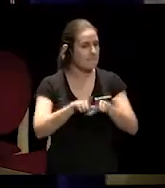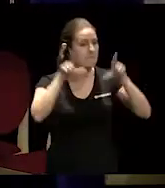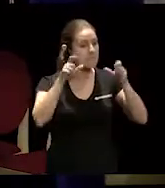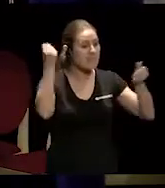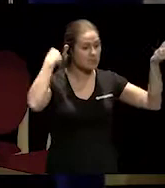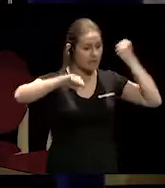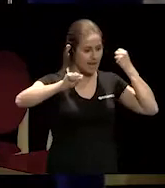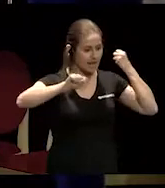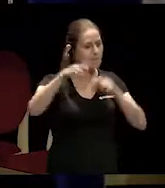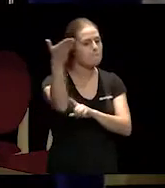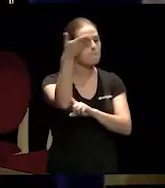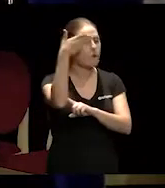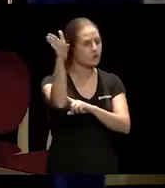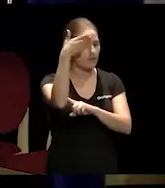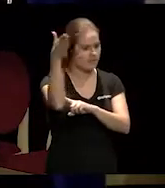portabanderas.